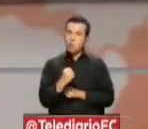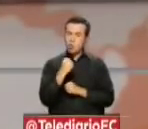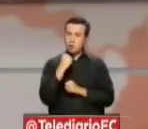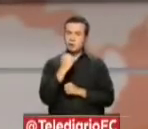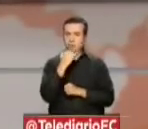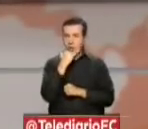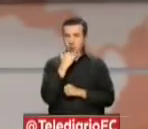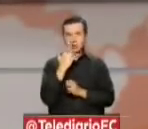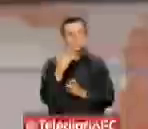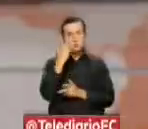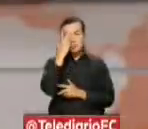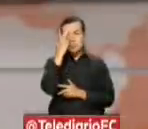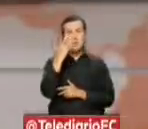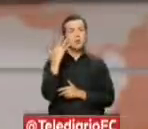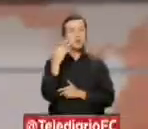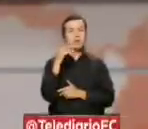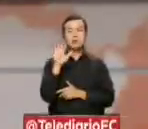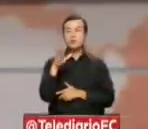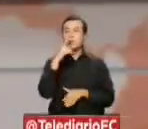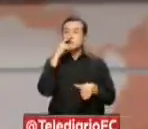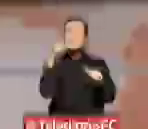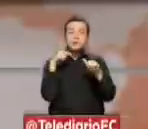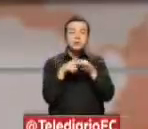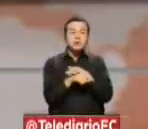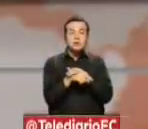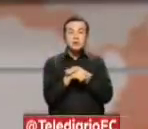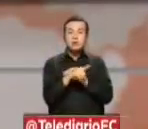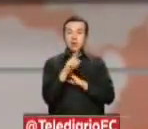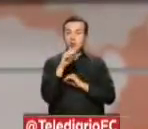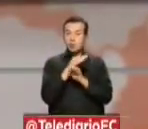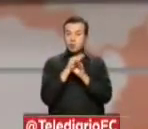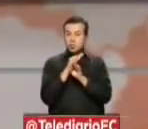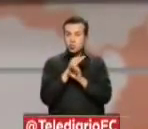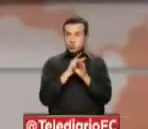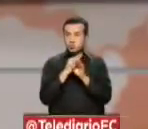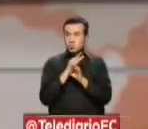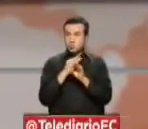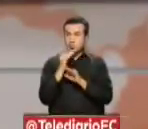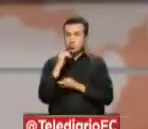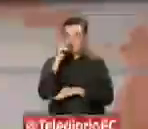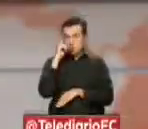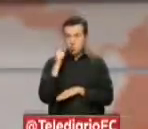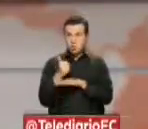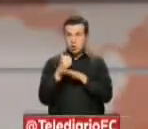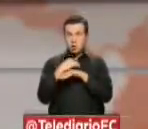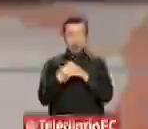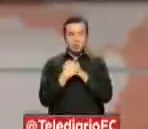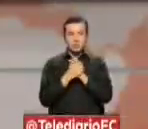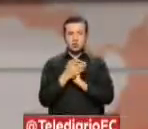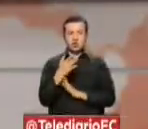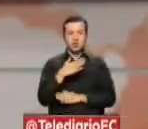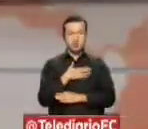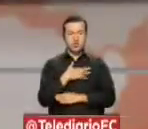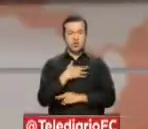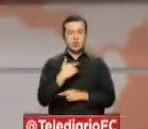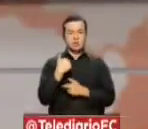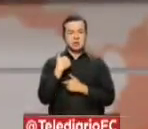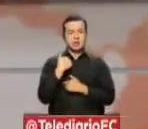falta grave porque es una intromisión de una función del Estado, utilizando el rol